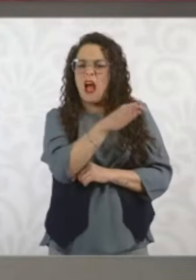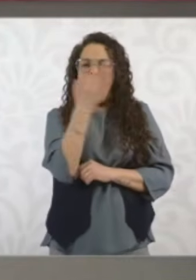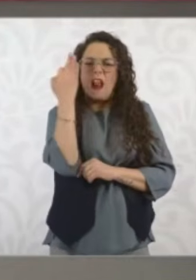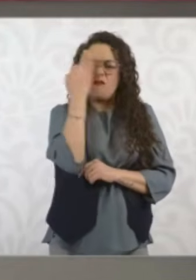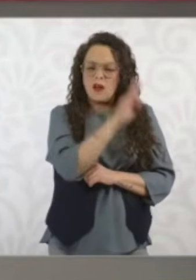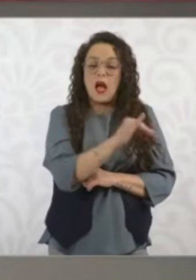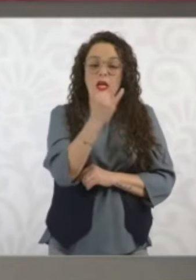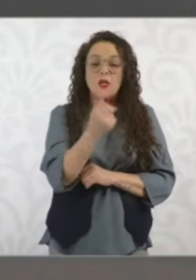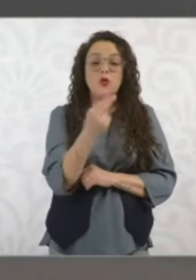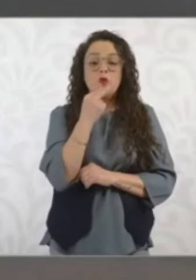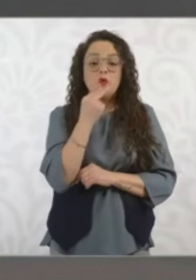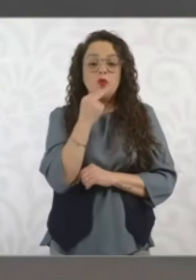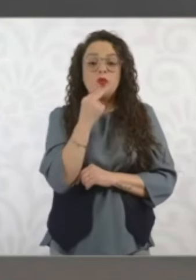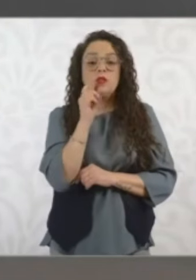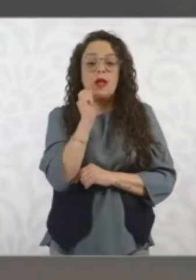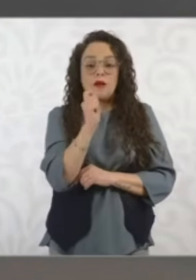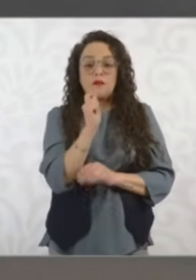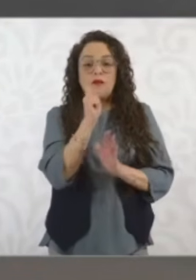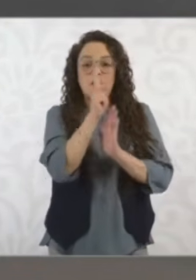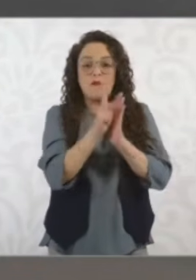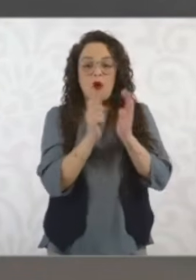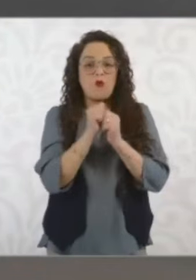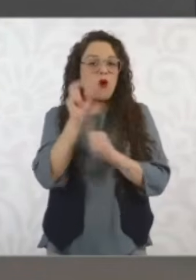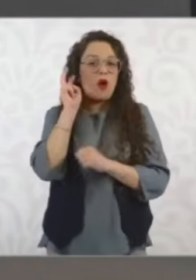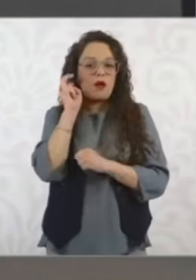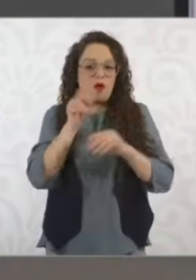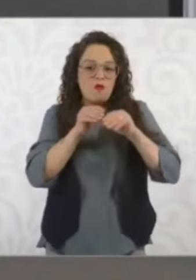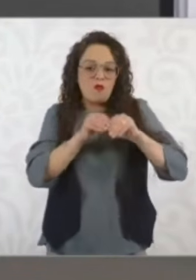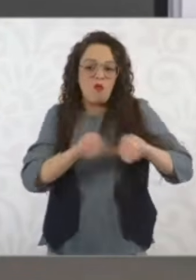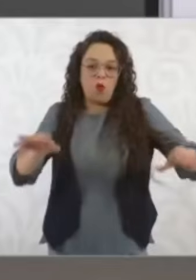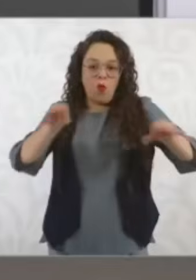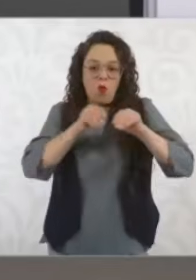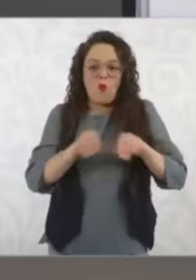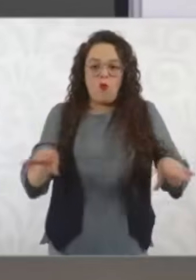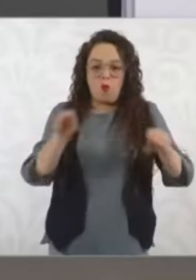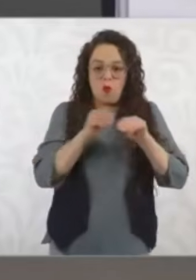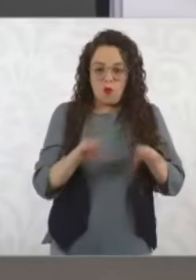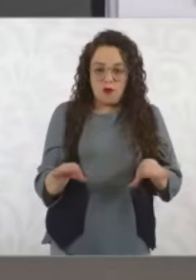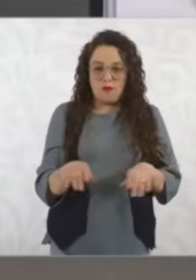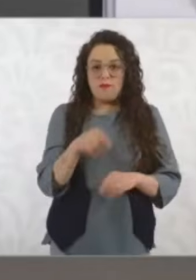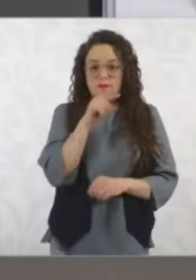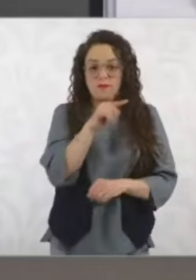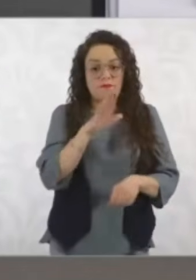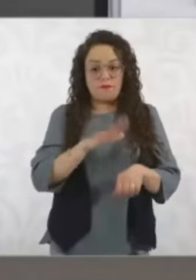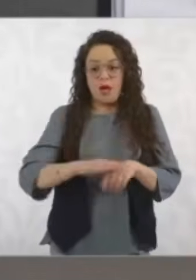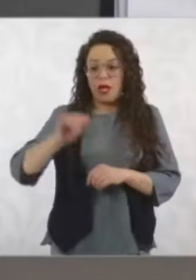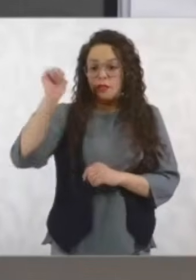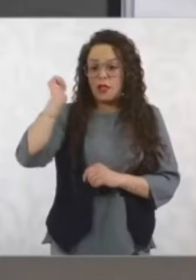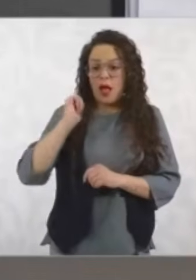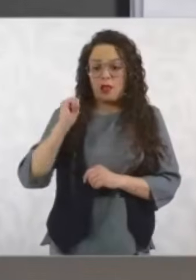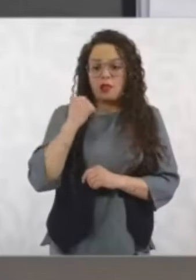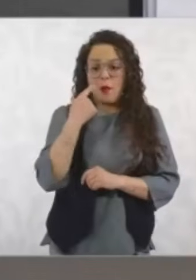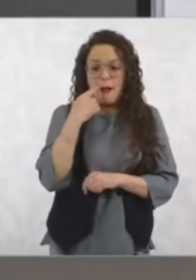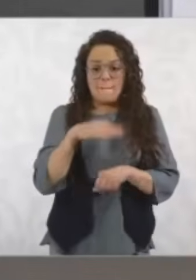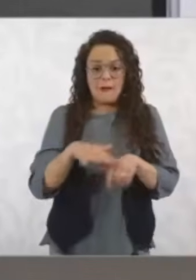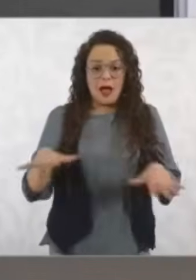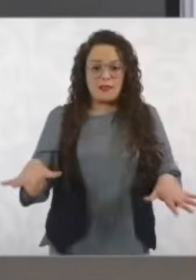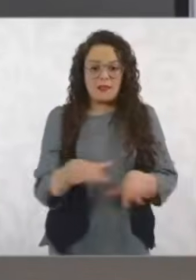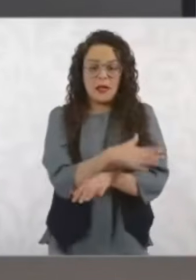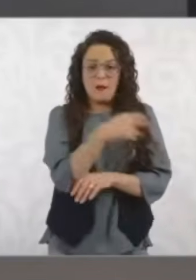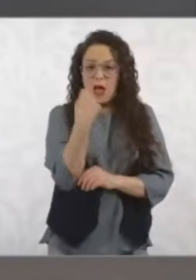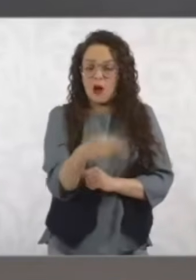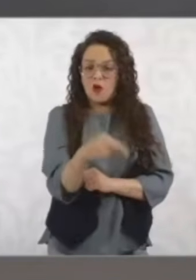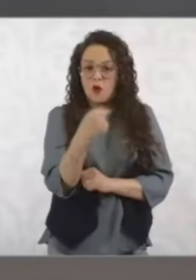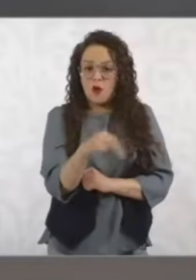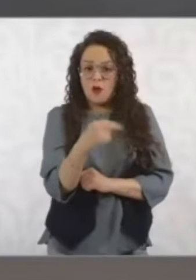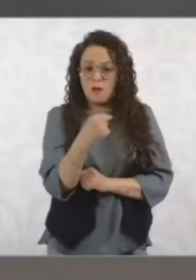producciones audiovisuales, ¿no? Que lo distingue, es una de las más antiguas y la que más ha cambiado de nombre